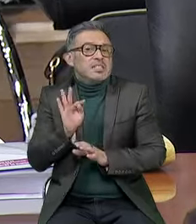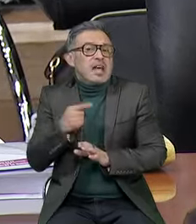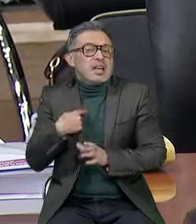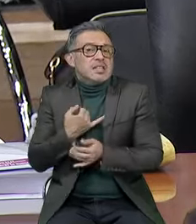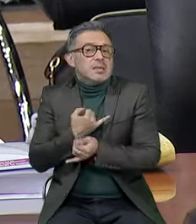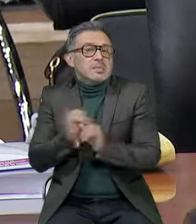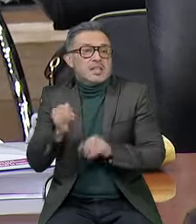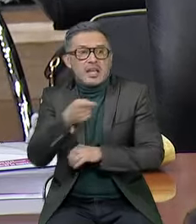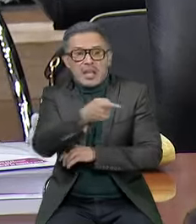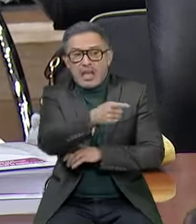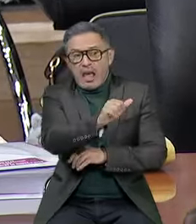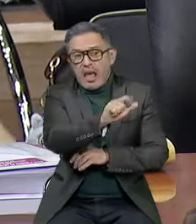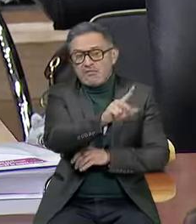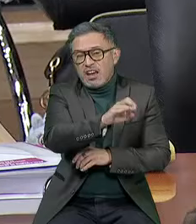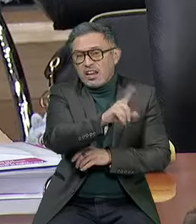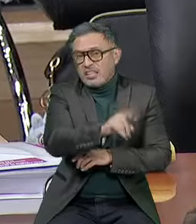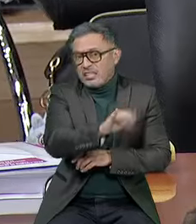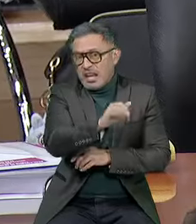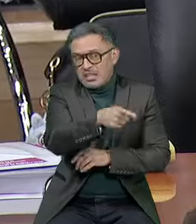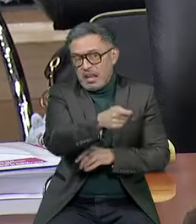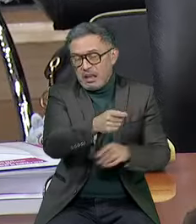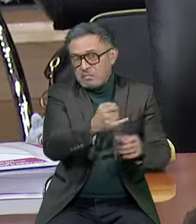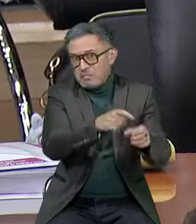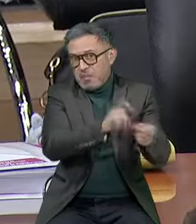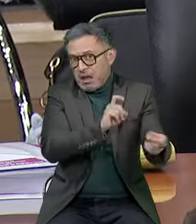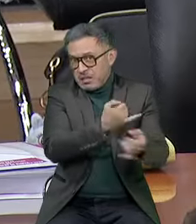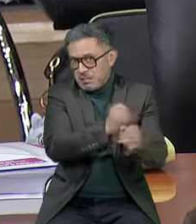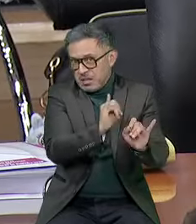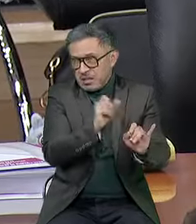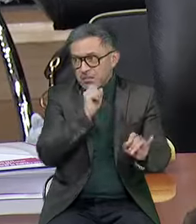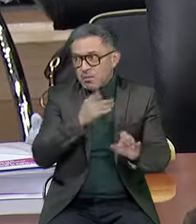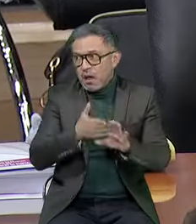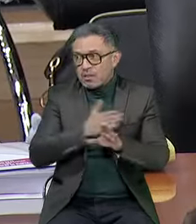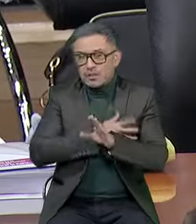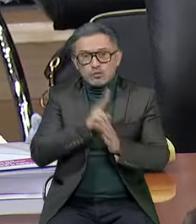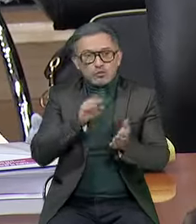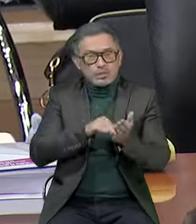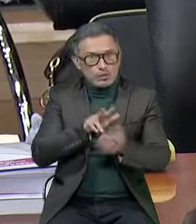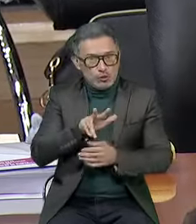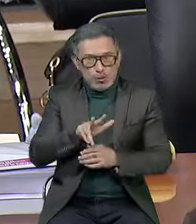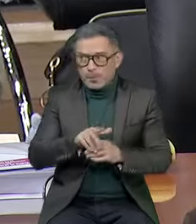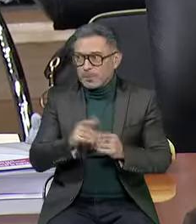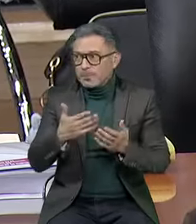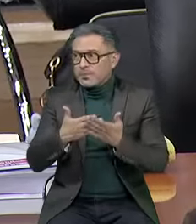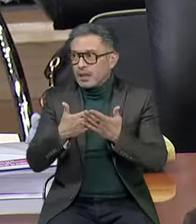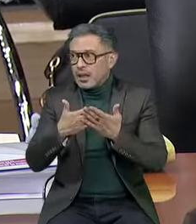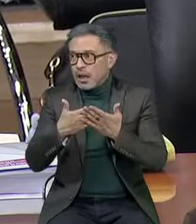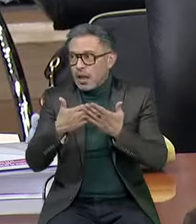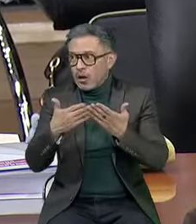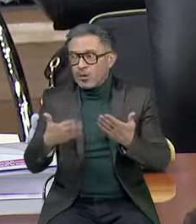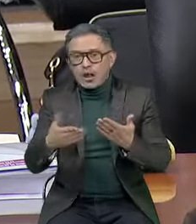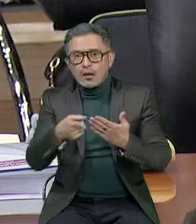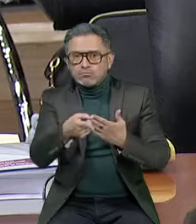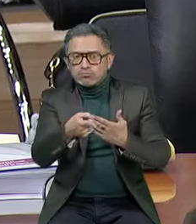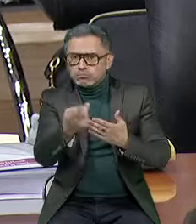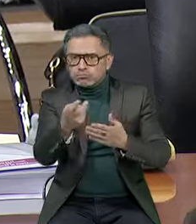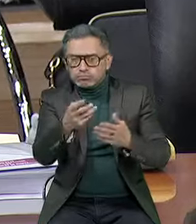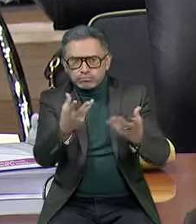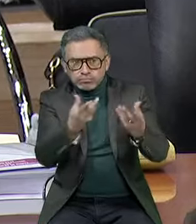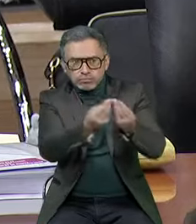Esta ciertamente es de agosto del 2018 y ahora aparece acá, en la fracción del